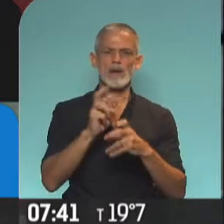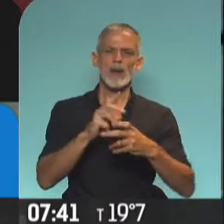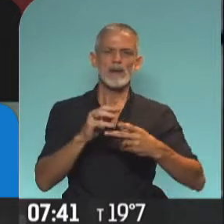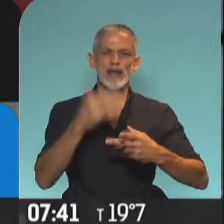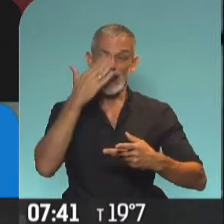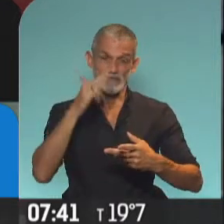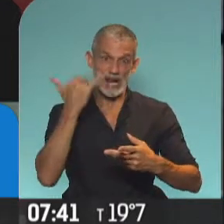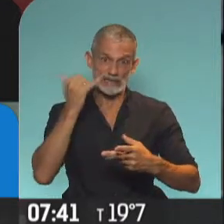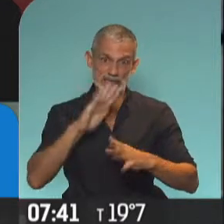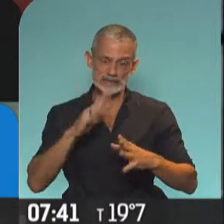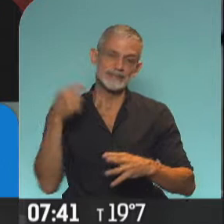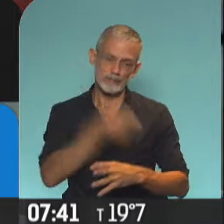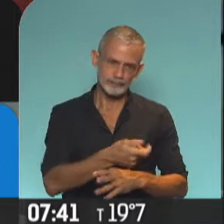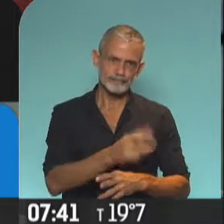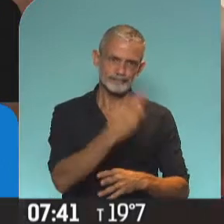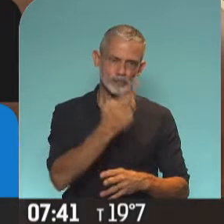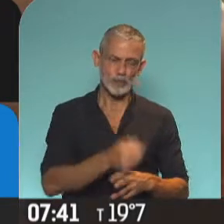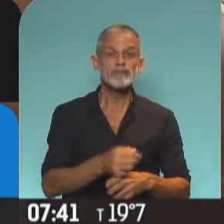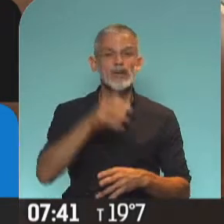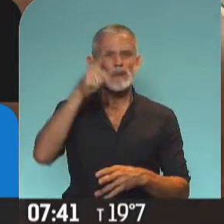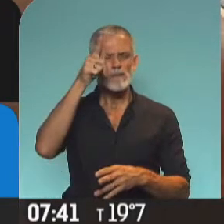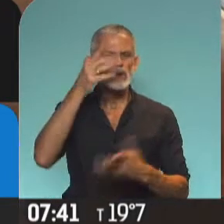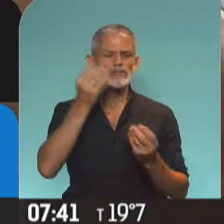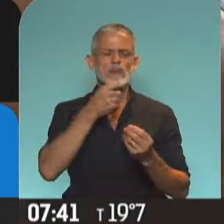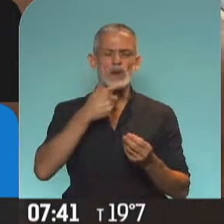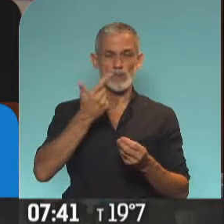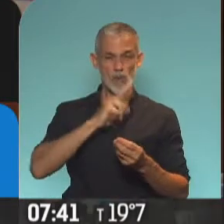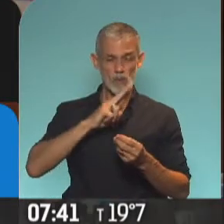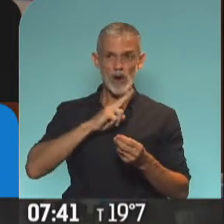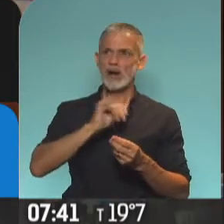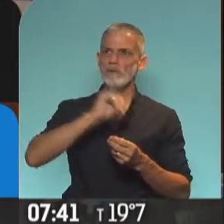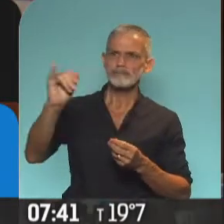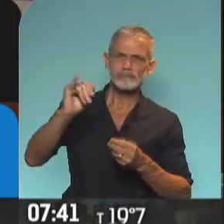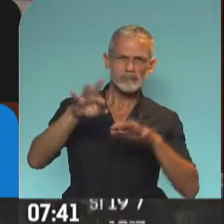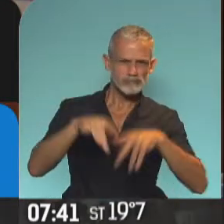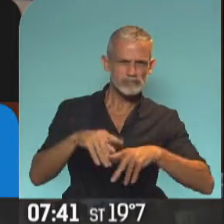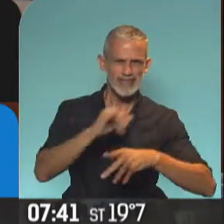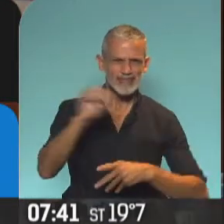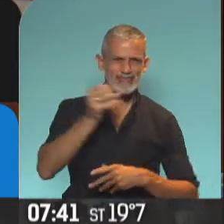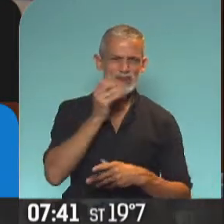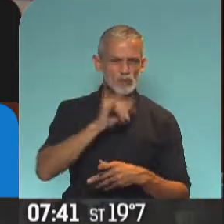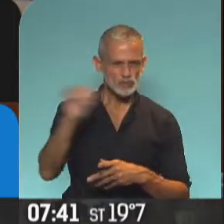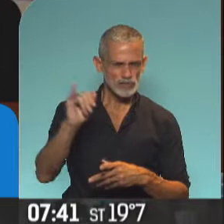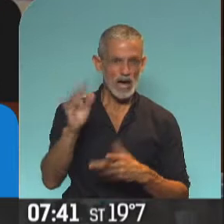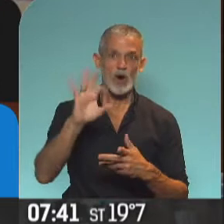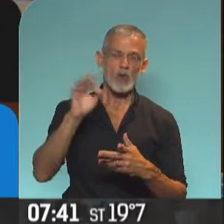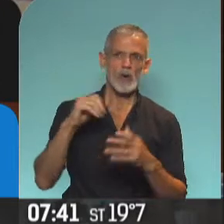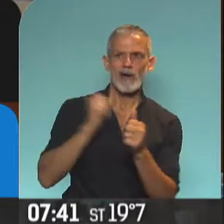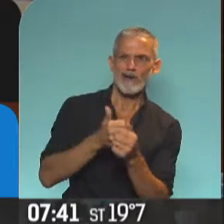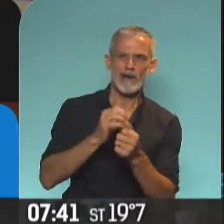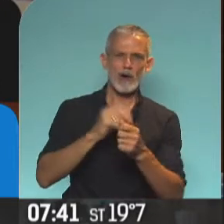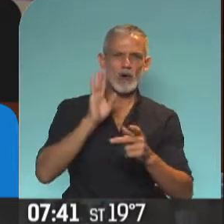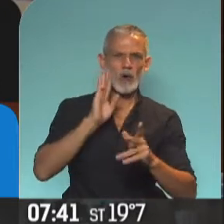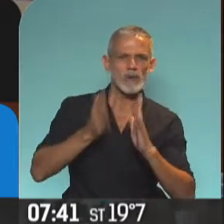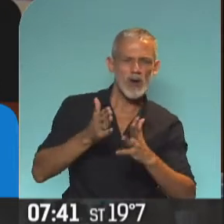sucedió el caso de la policía cuando una mujer presentó una denuncia por violencia o por acoso yo